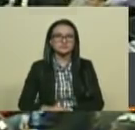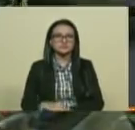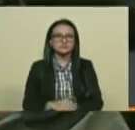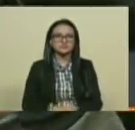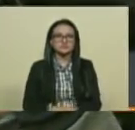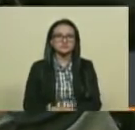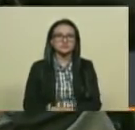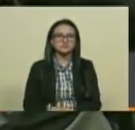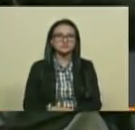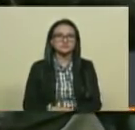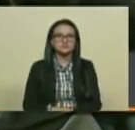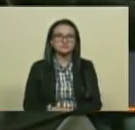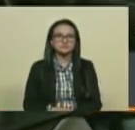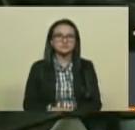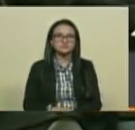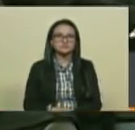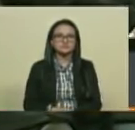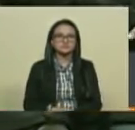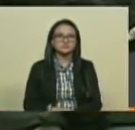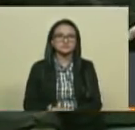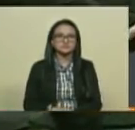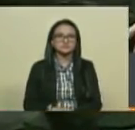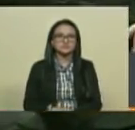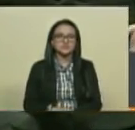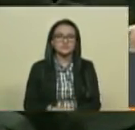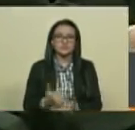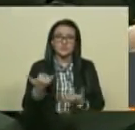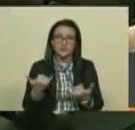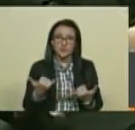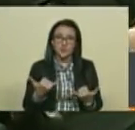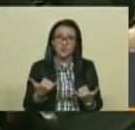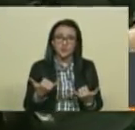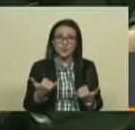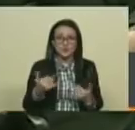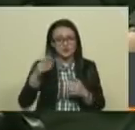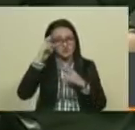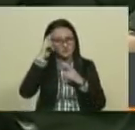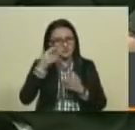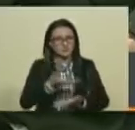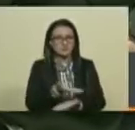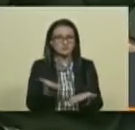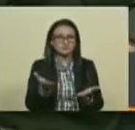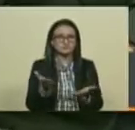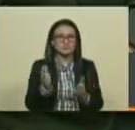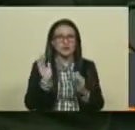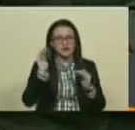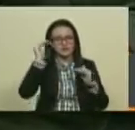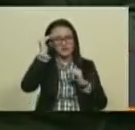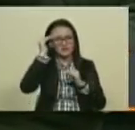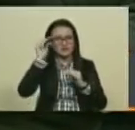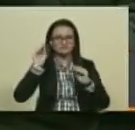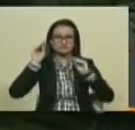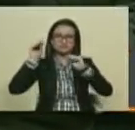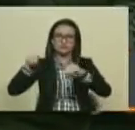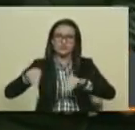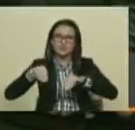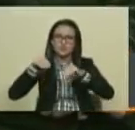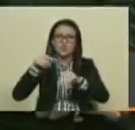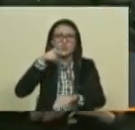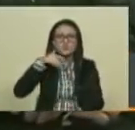hoy de una manera respetuosa, atendiendo el llamado del poder